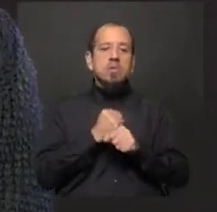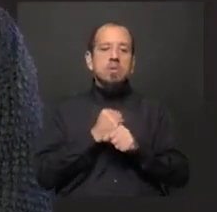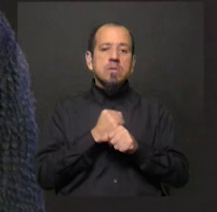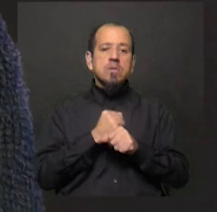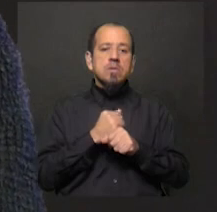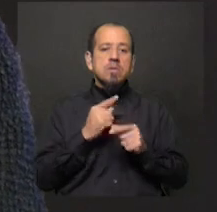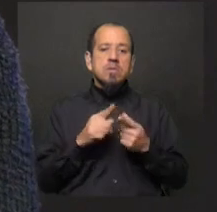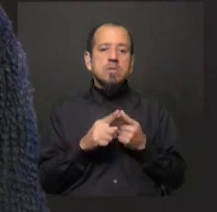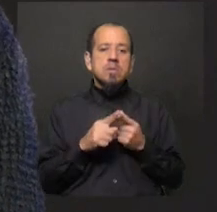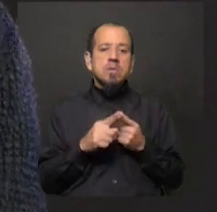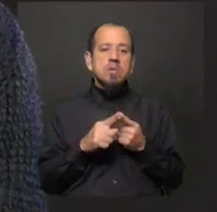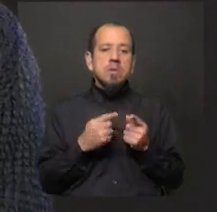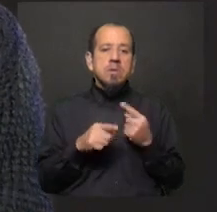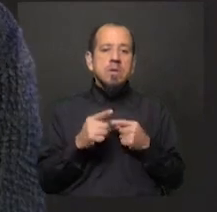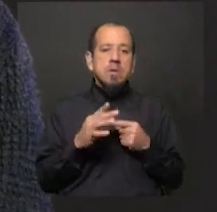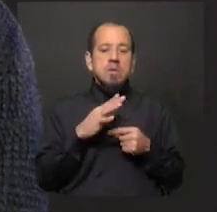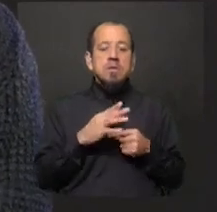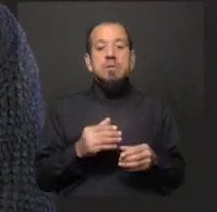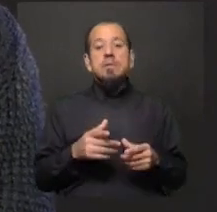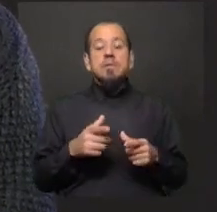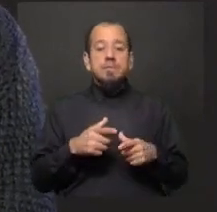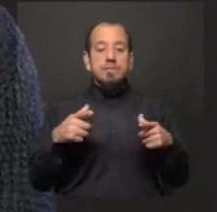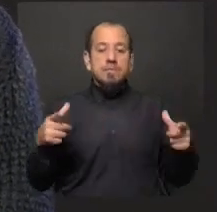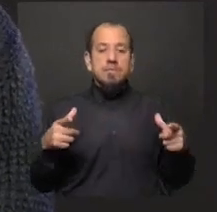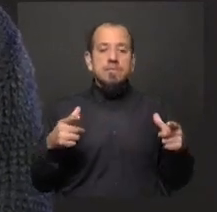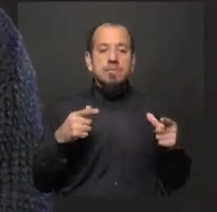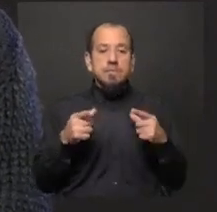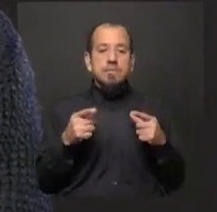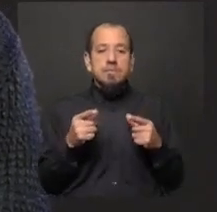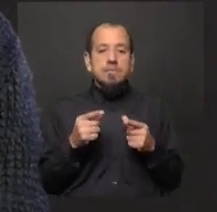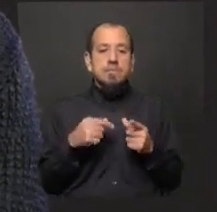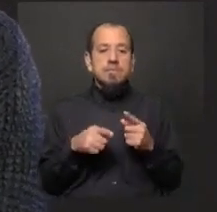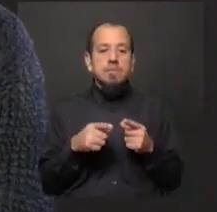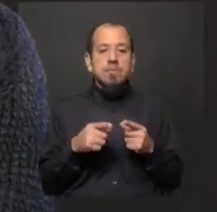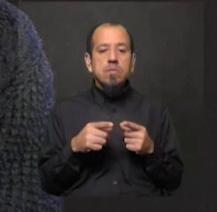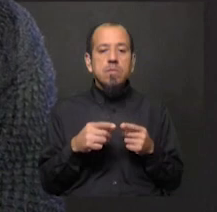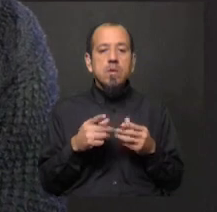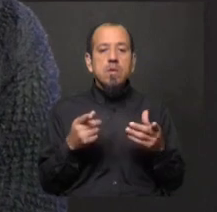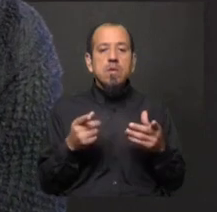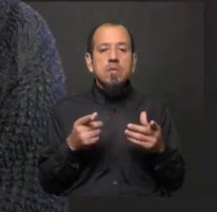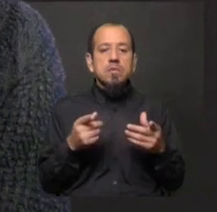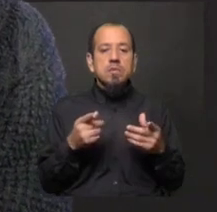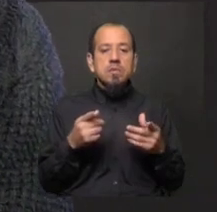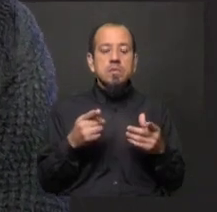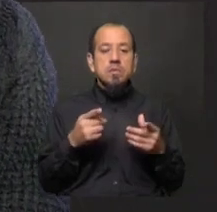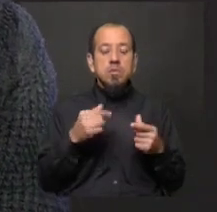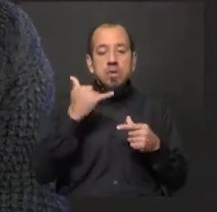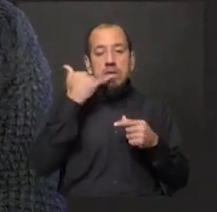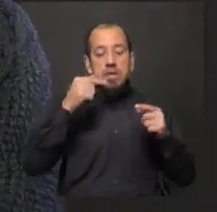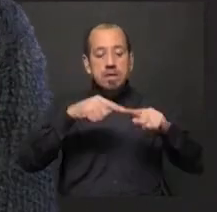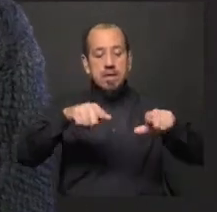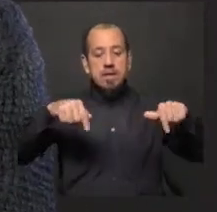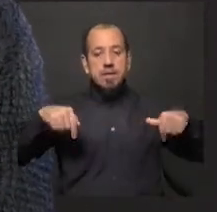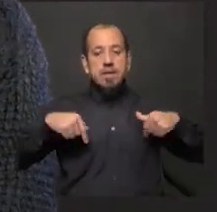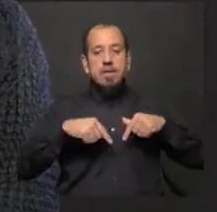eso Entonces nada va a haber un espacio grande volviendo a lo que decíamos hoy de cómo el ante la arena digamos lo lleva a potenciar